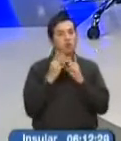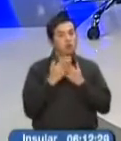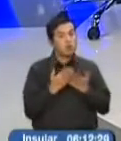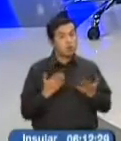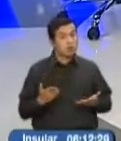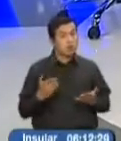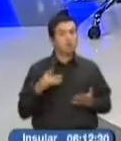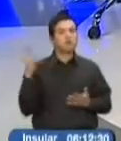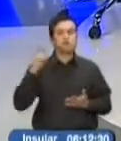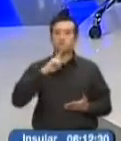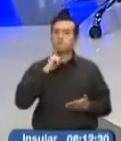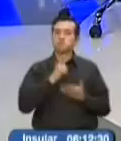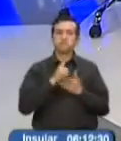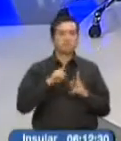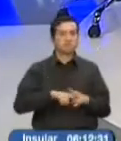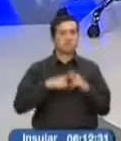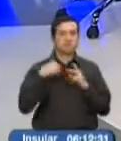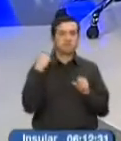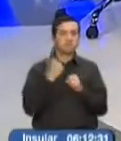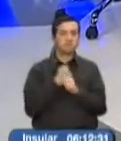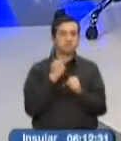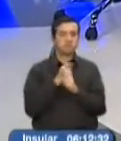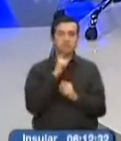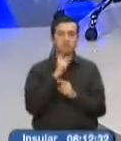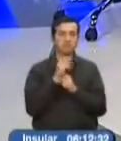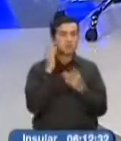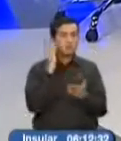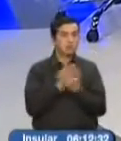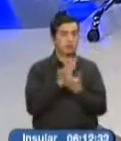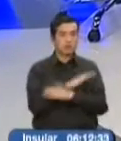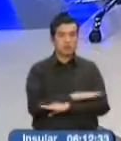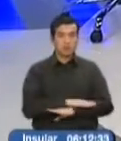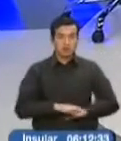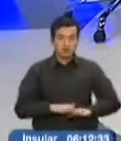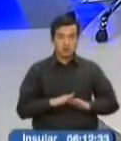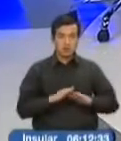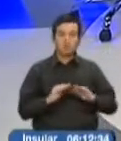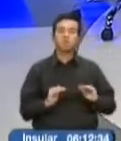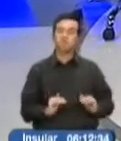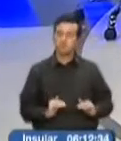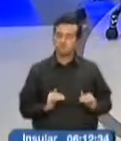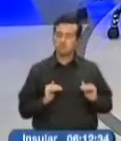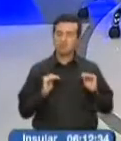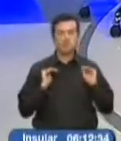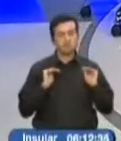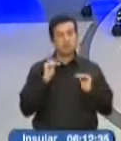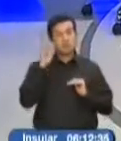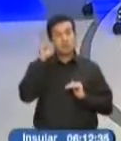tenemos que comenzar a trabajar, y si vencemos eso, recobraremos